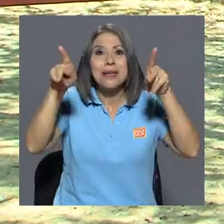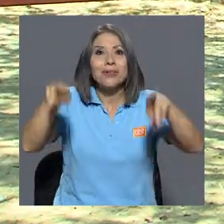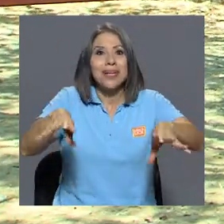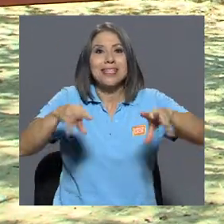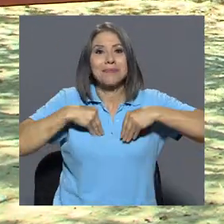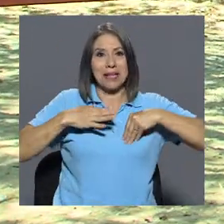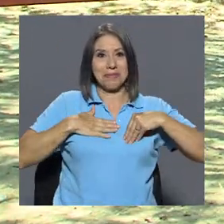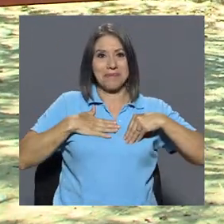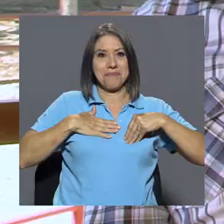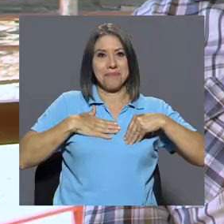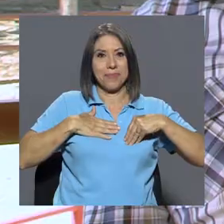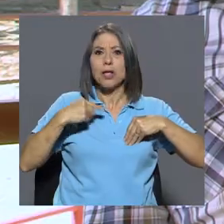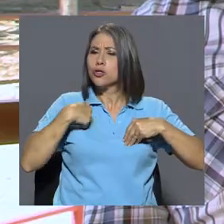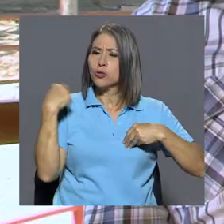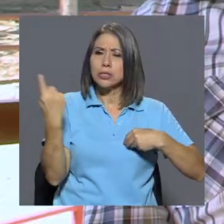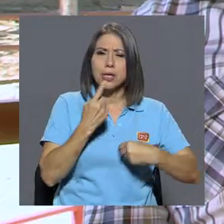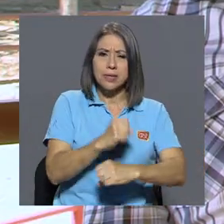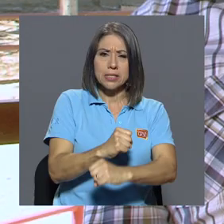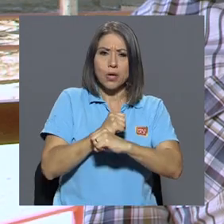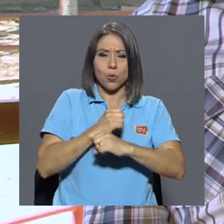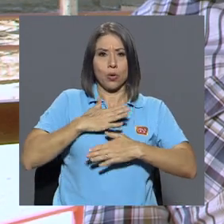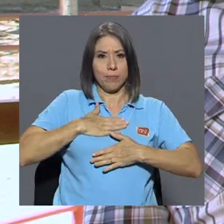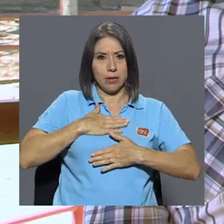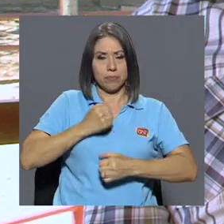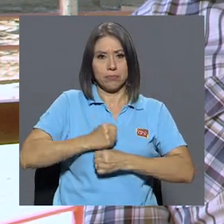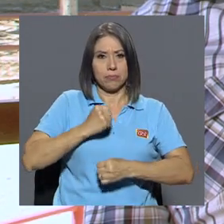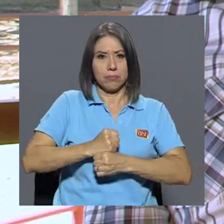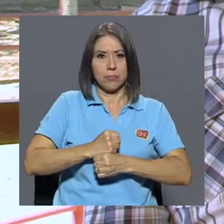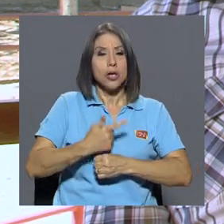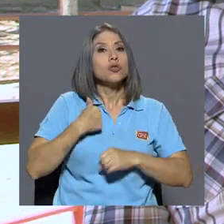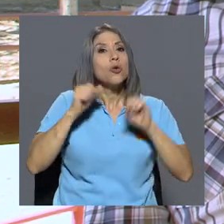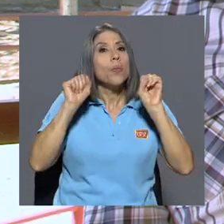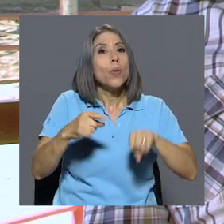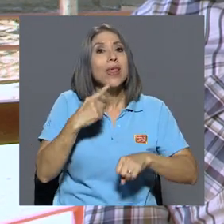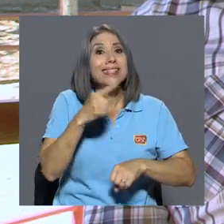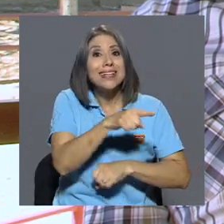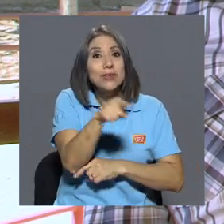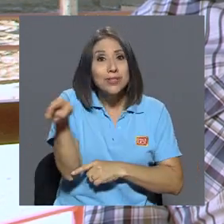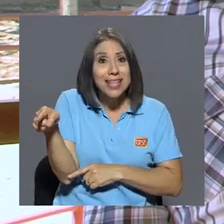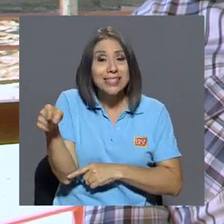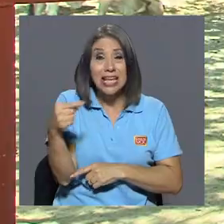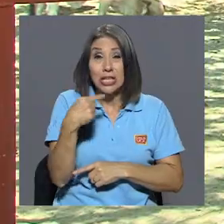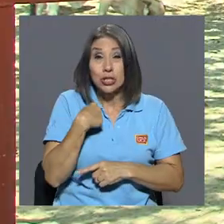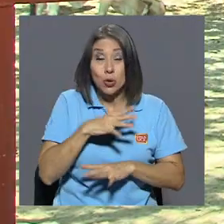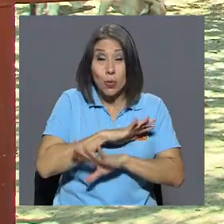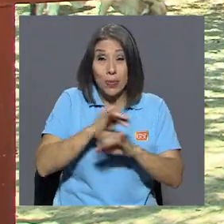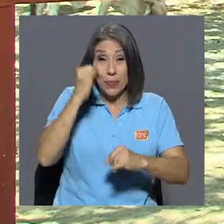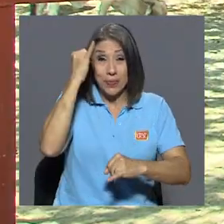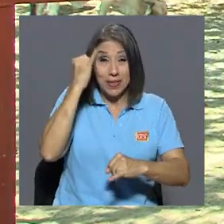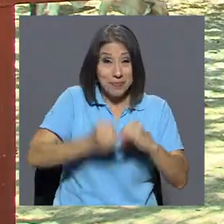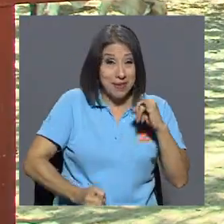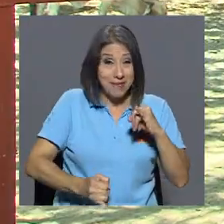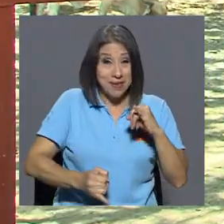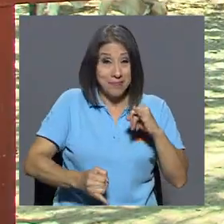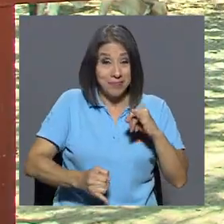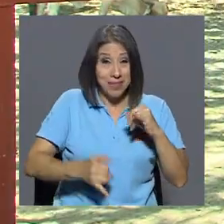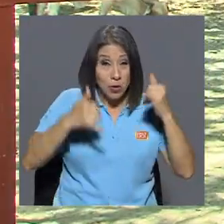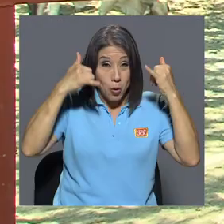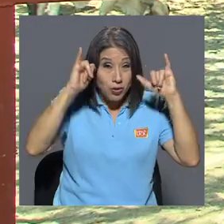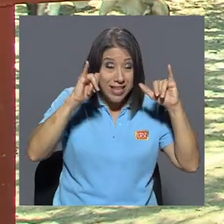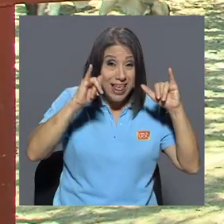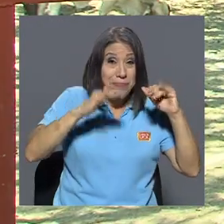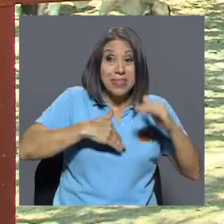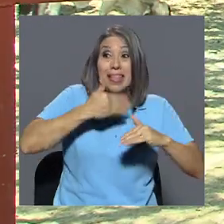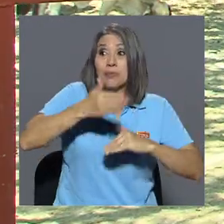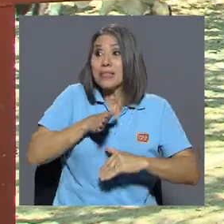de lo mío. Puedo decirles que yo salía en la noche, en la tarde, después de la corrida, iba a buscar café y